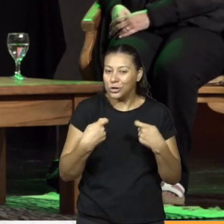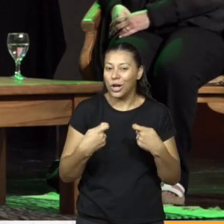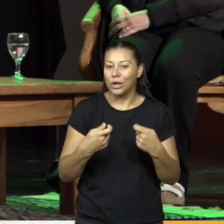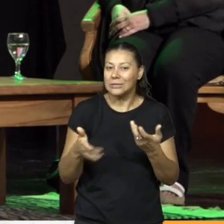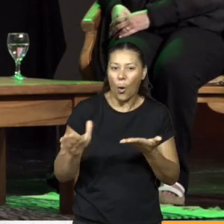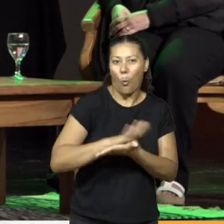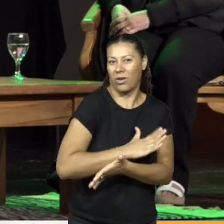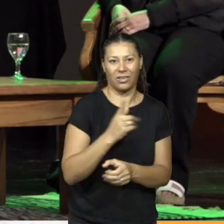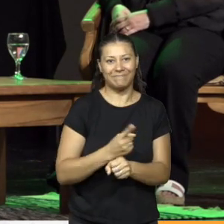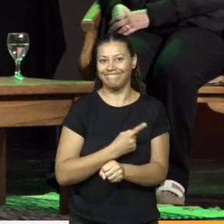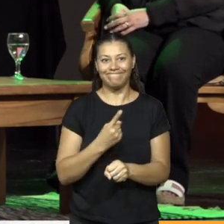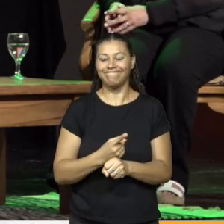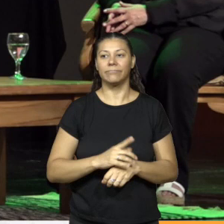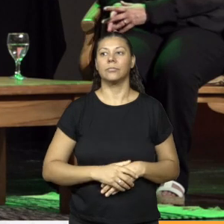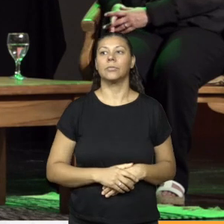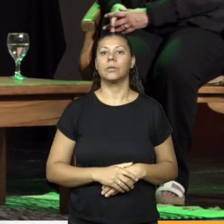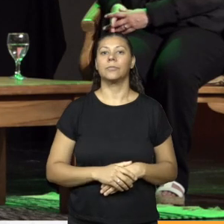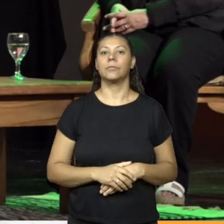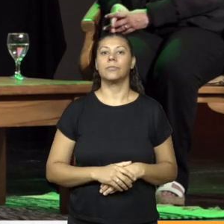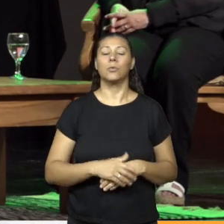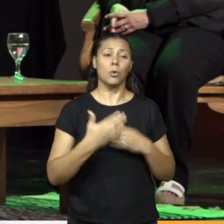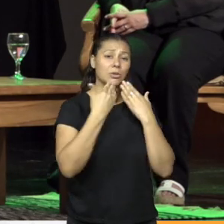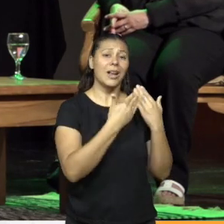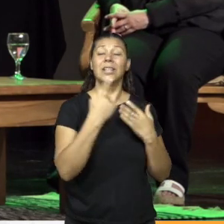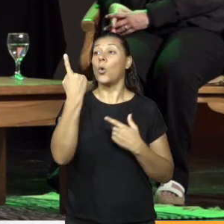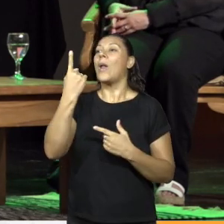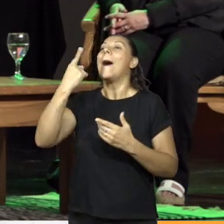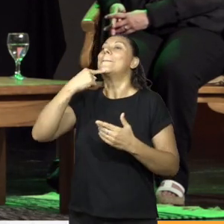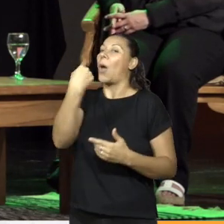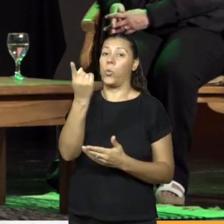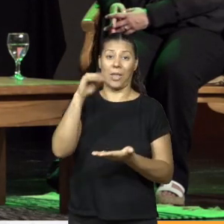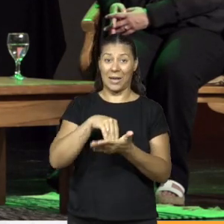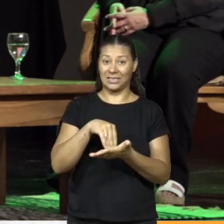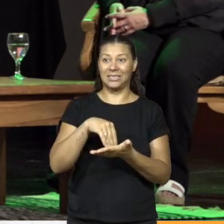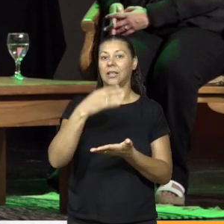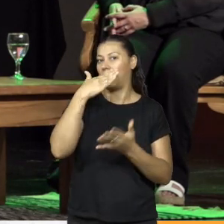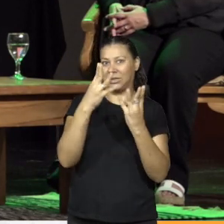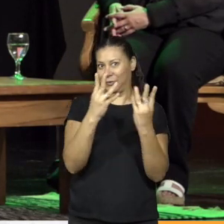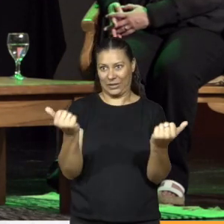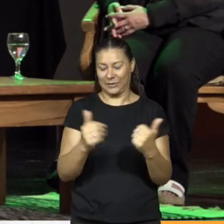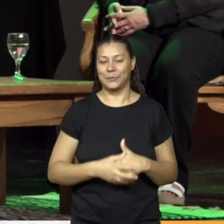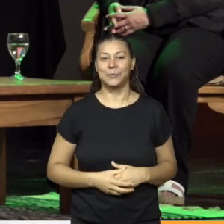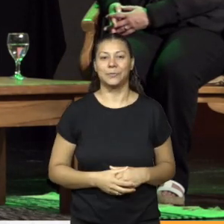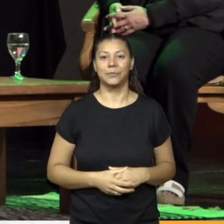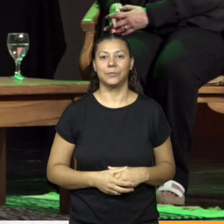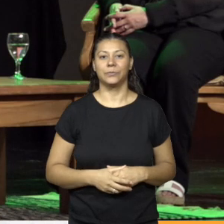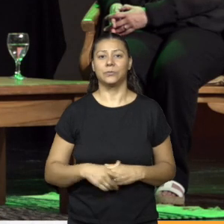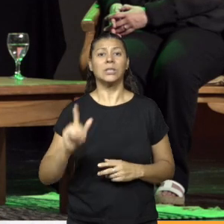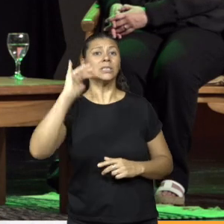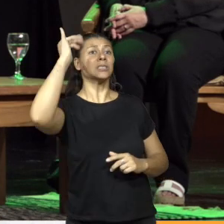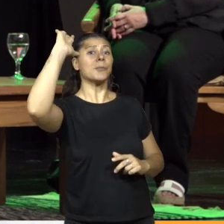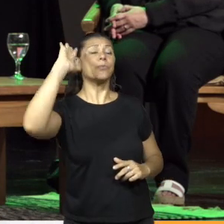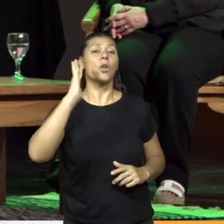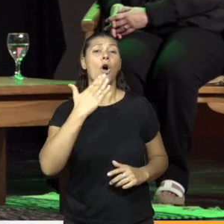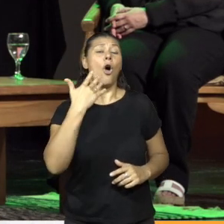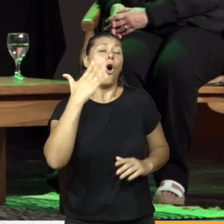Muy bien, gracias. Una pregunta más, por favor, porque tenemos que hacer entrega del panel. Sí, hola.